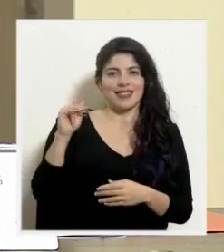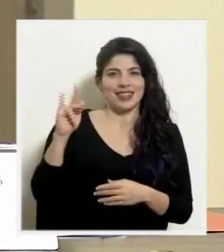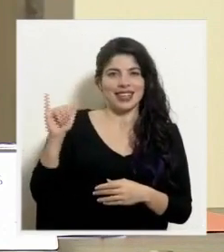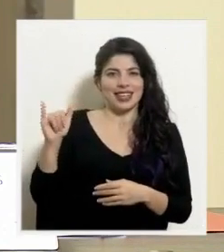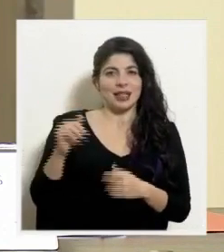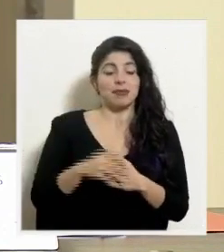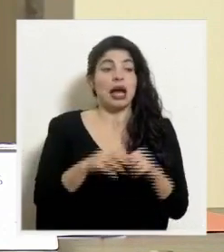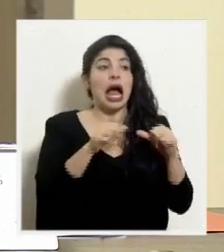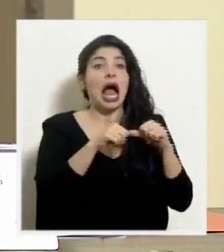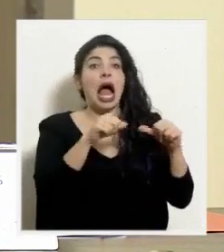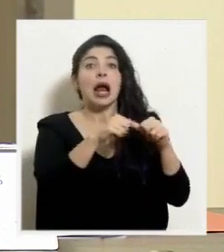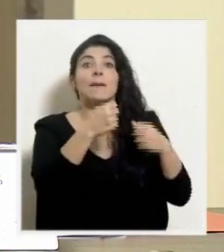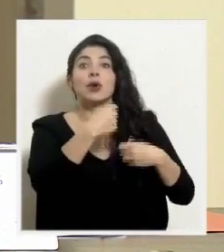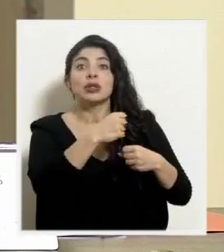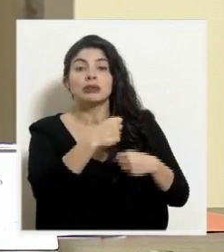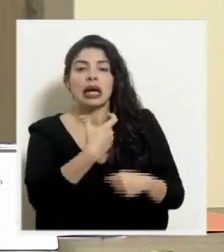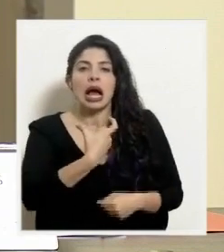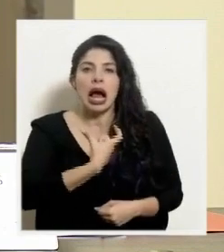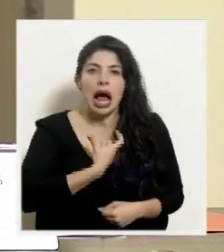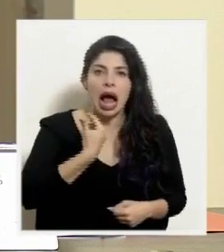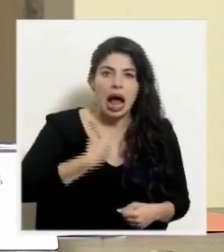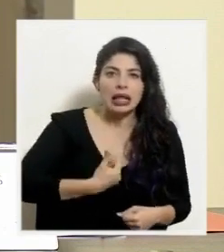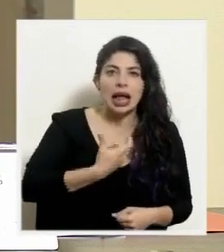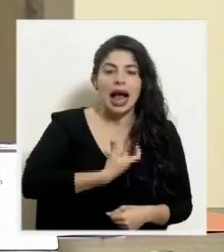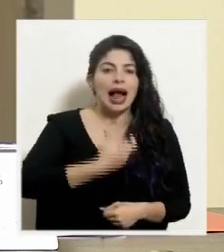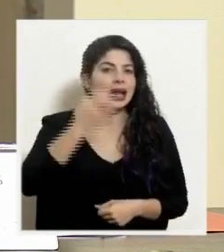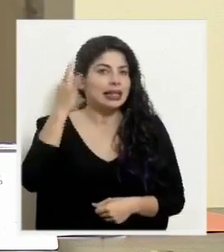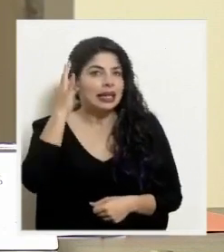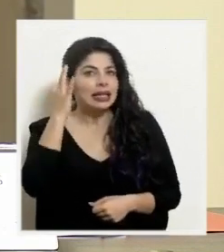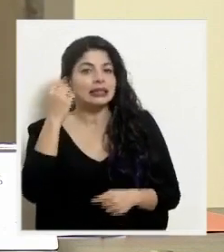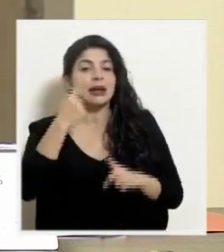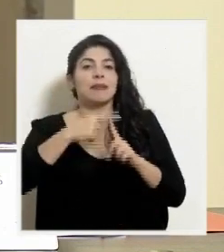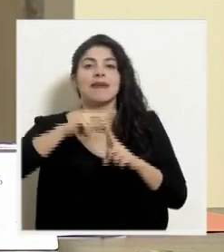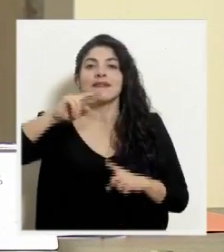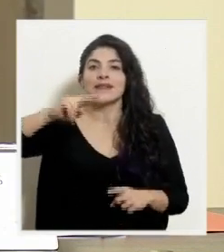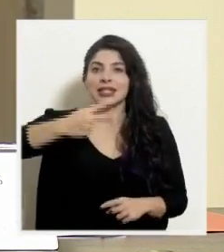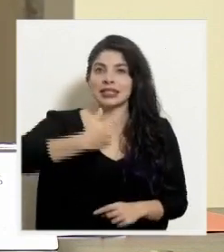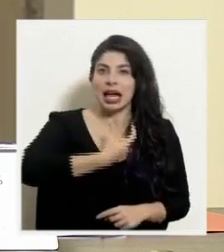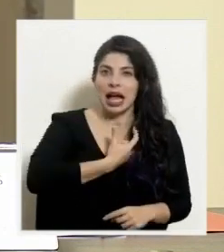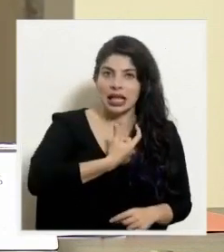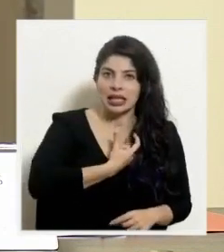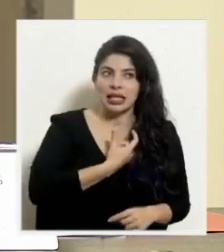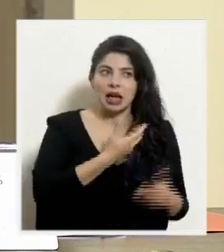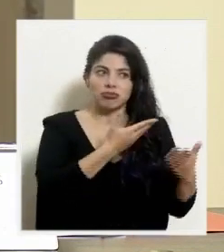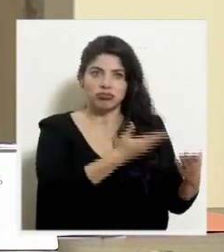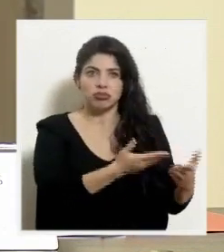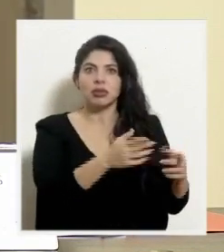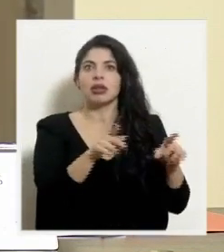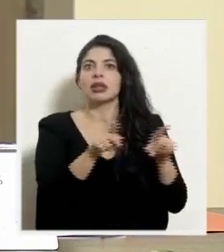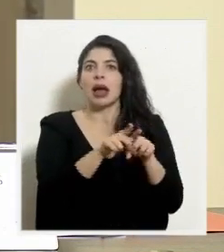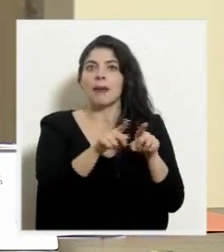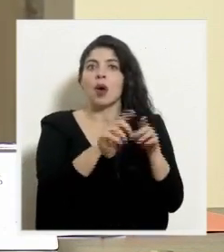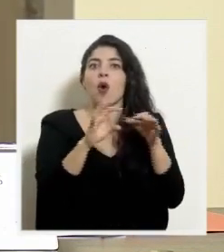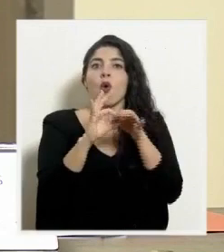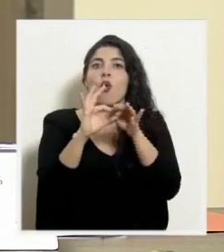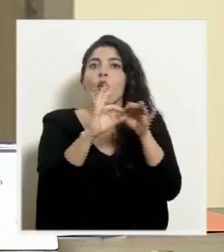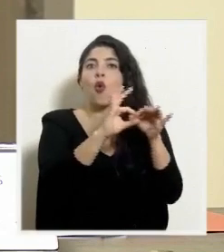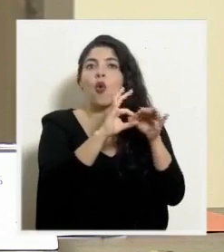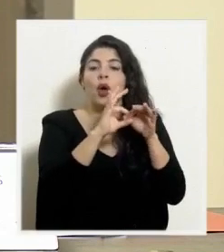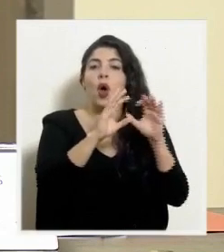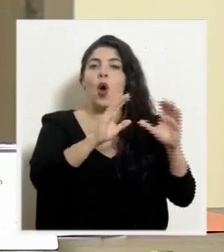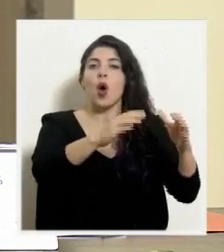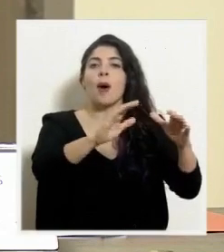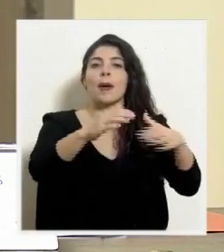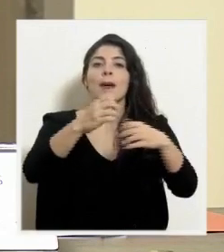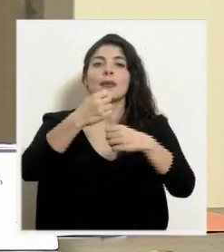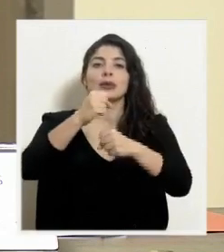municipal, con alcaldes, alcaldesas y las vicealcaldías, también trabajando como coordinadores de los comités